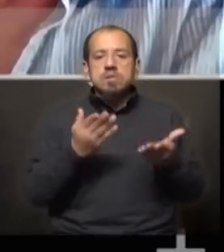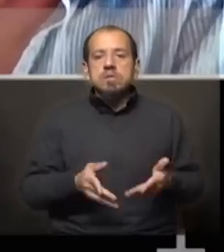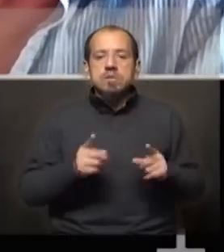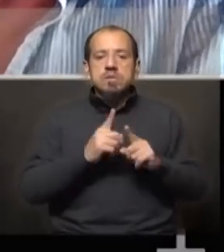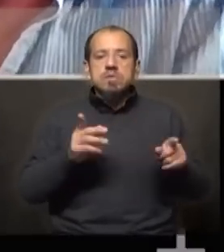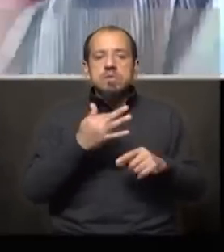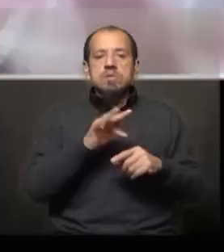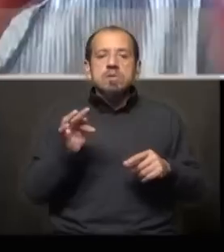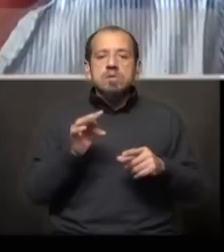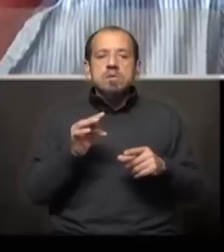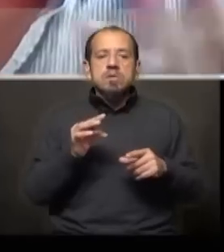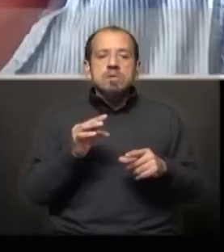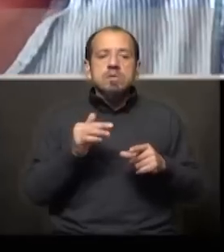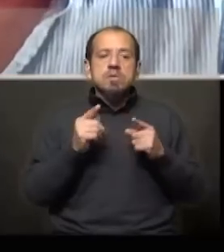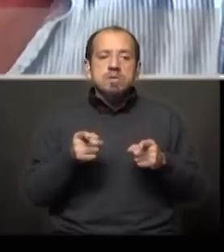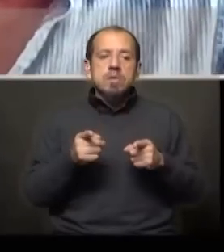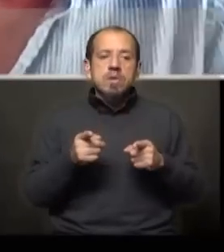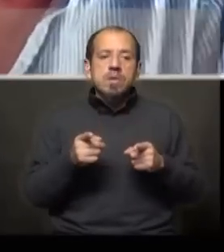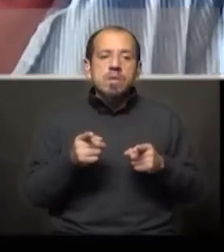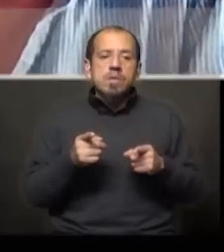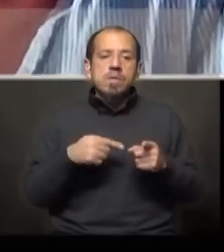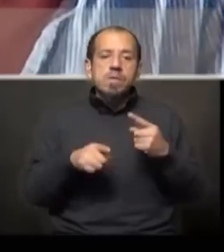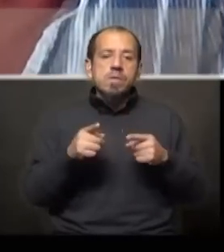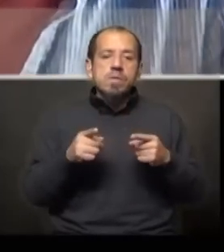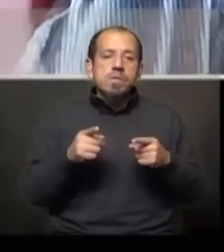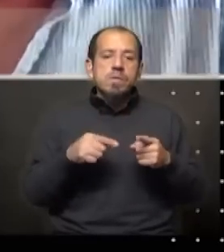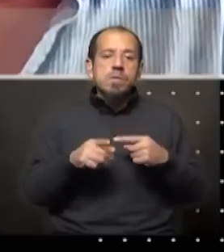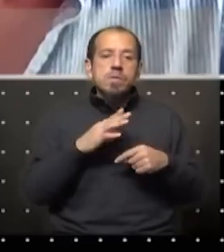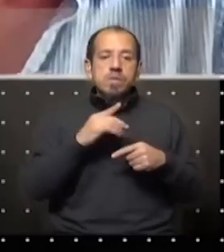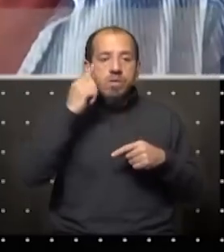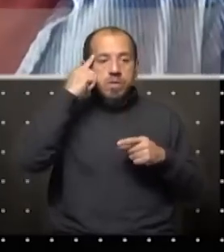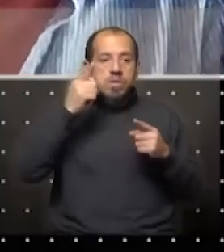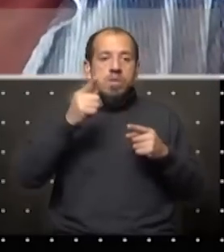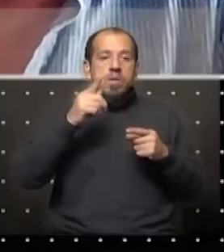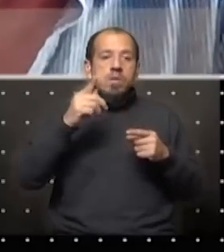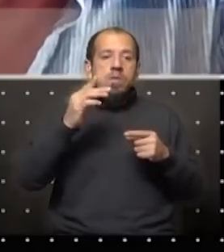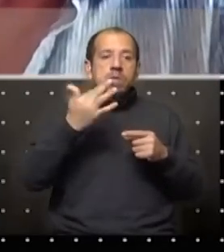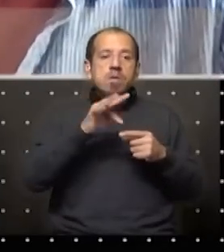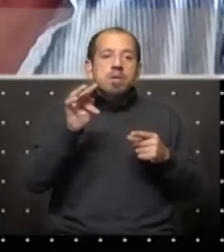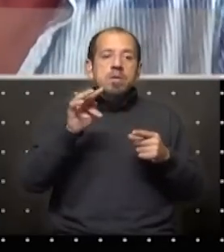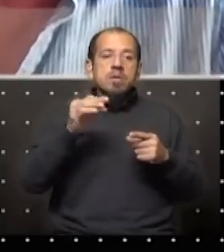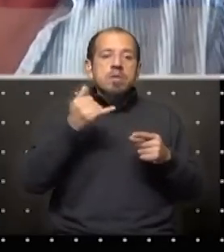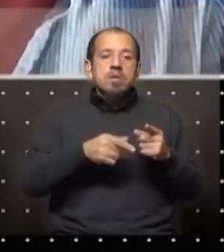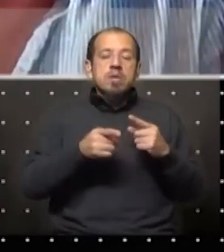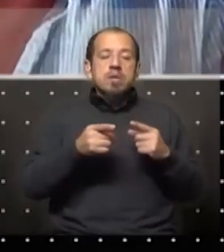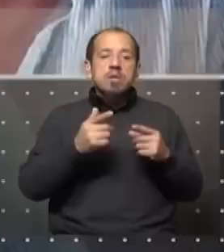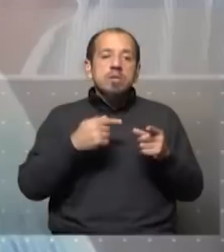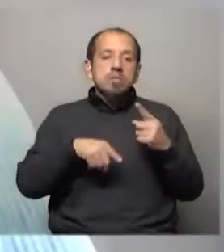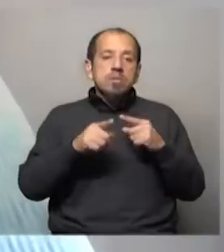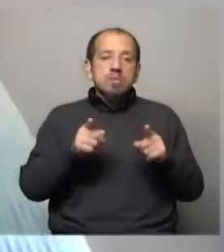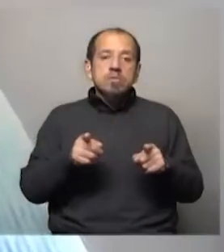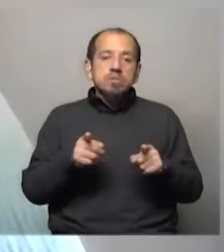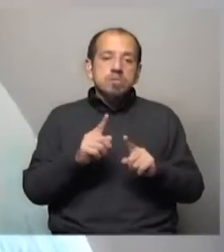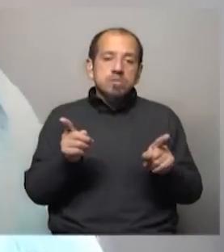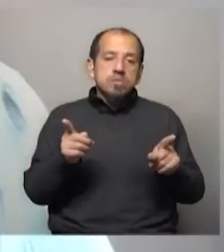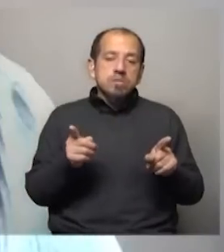son francesas esto es una una fantasía que que piensa que los franceses tienen cierto tipo de caras no pero no no no es así